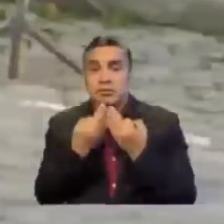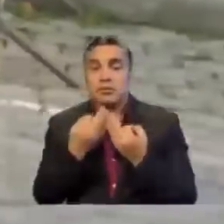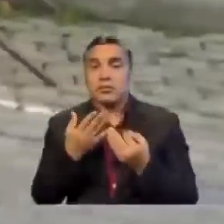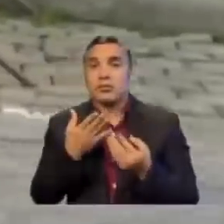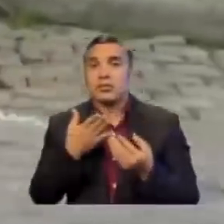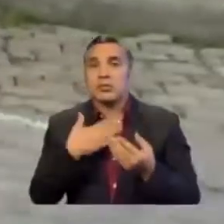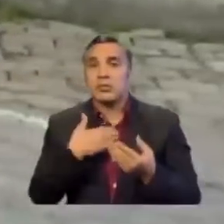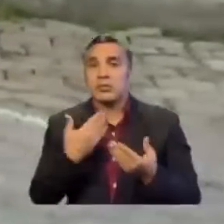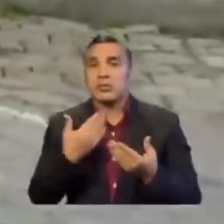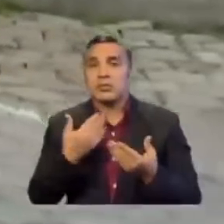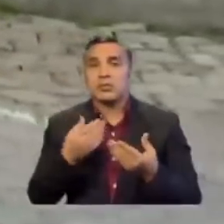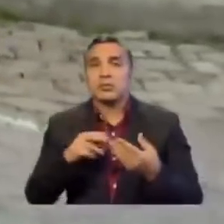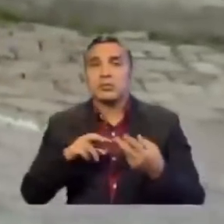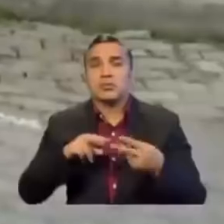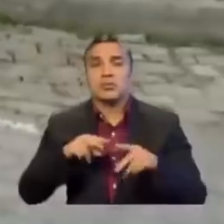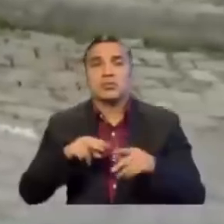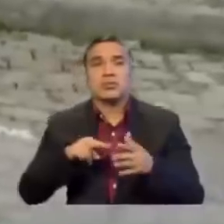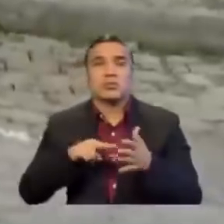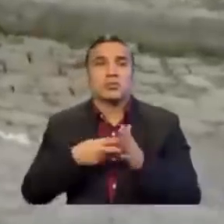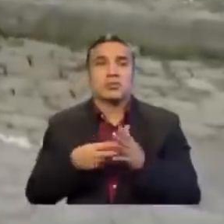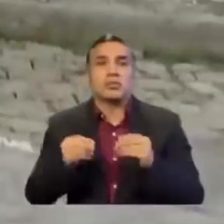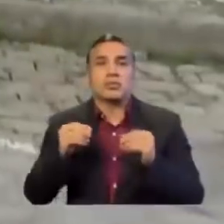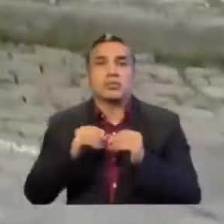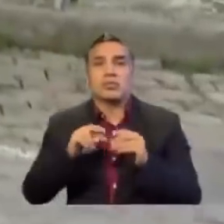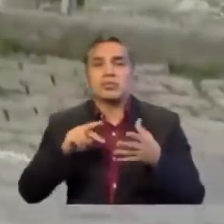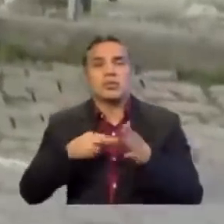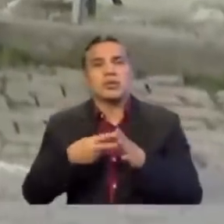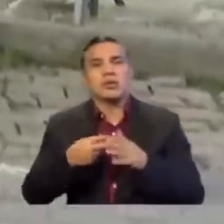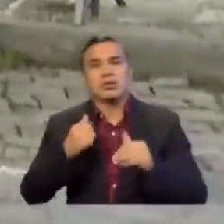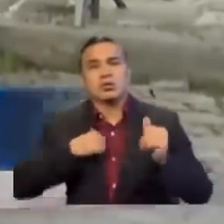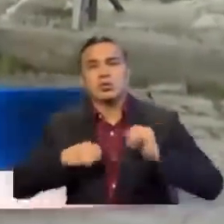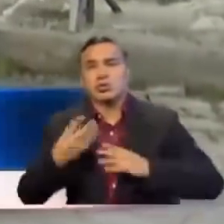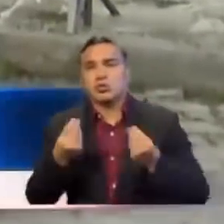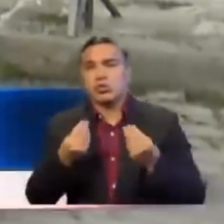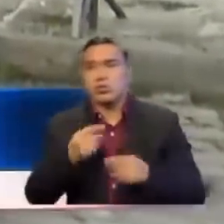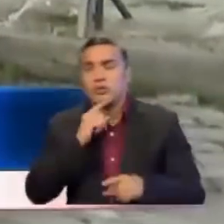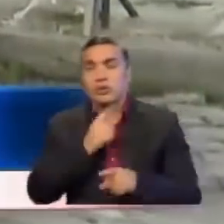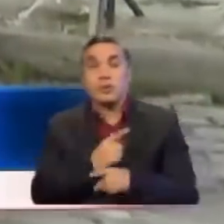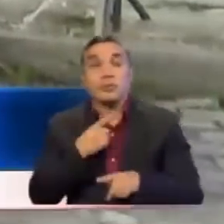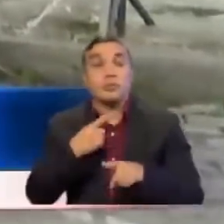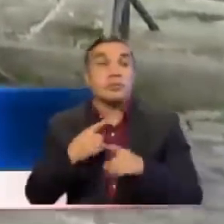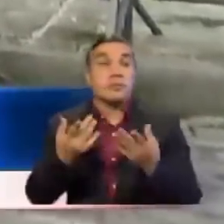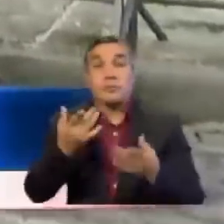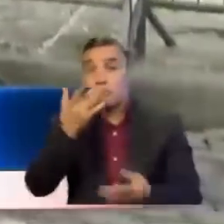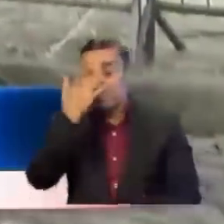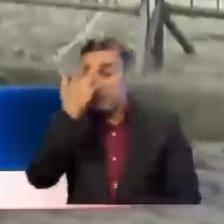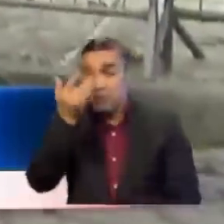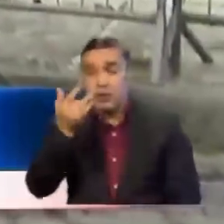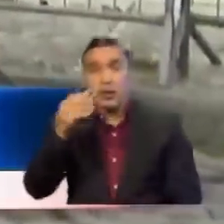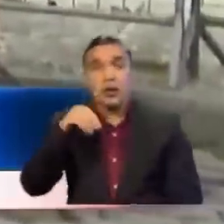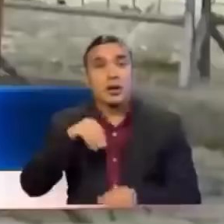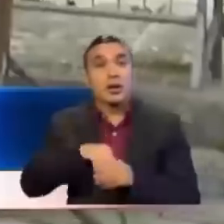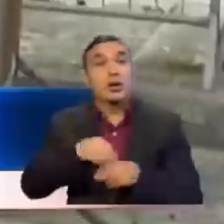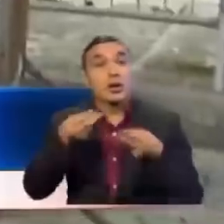sufrieron otra como novela trágica también, ¿no es cierto? Ya que